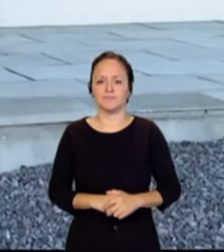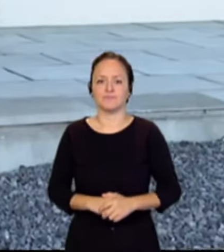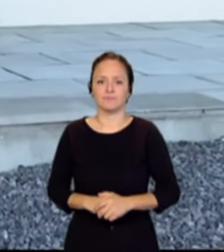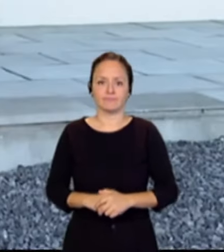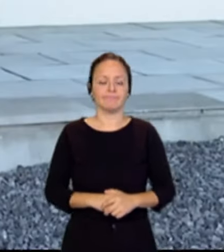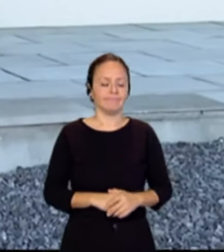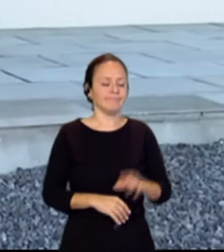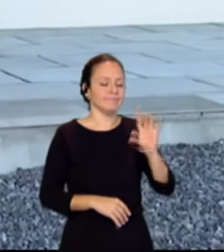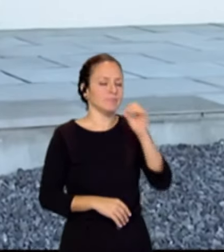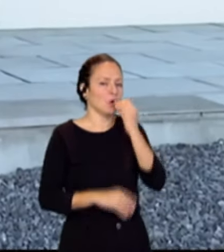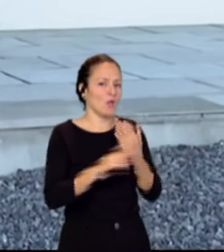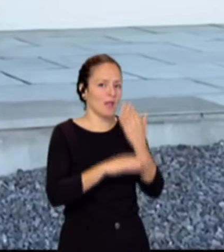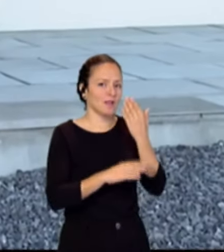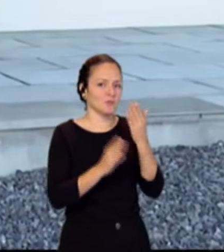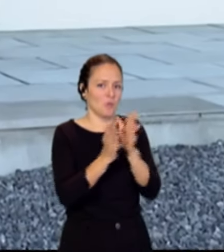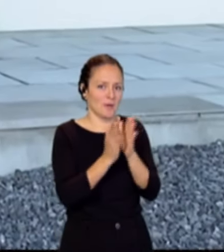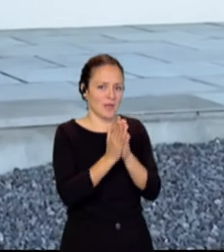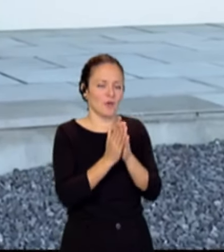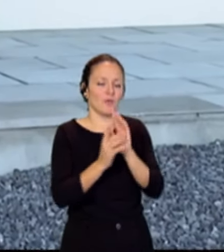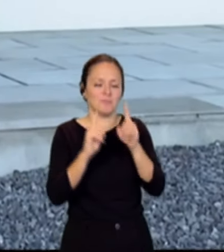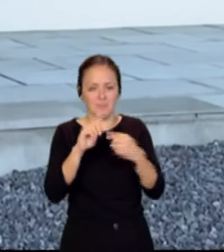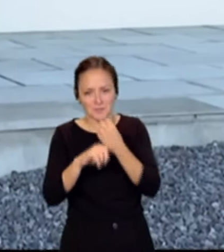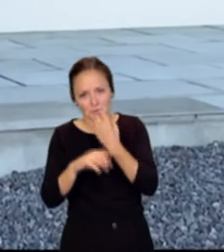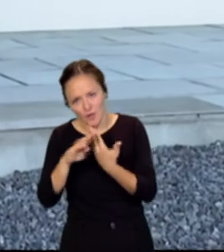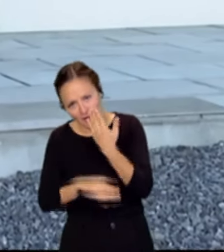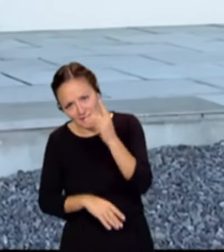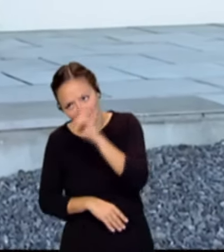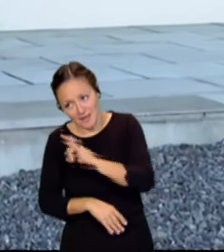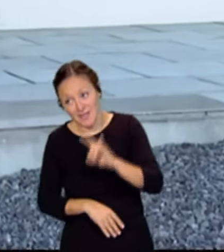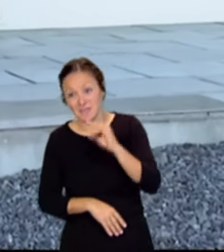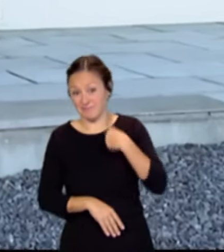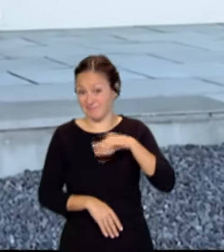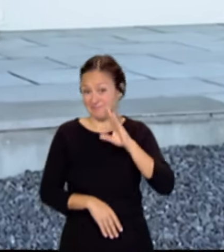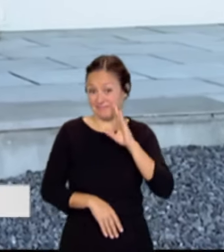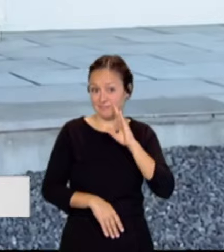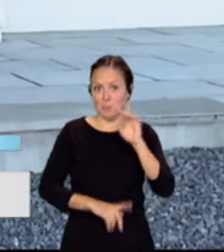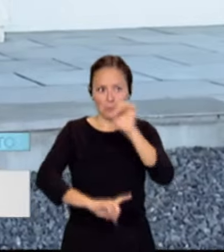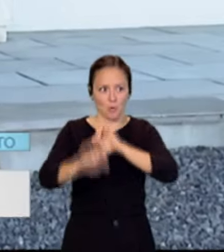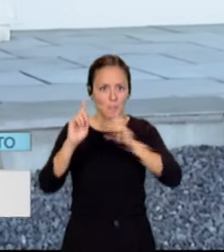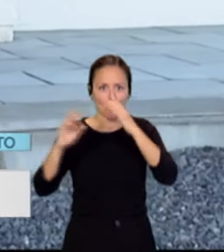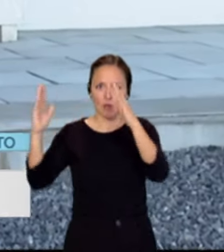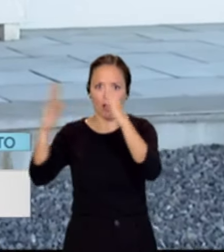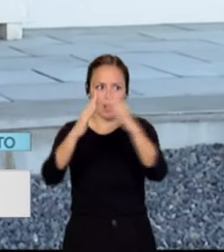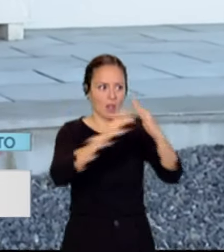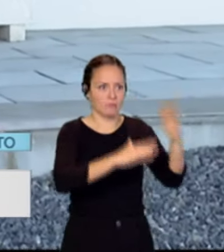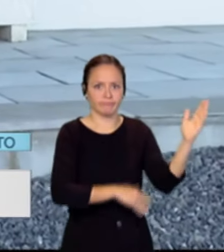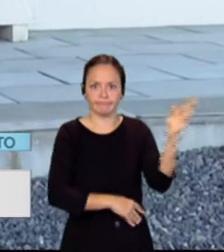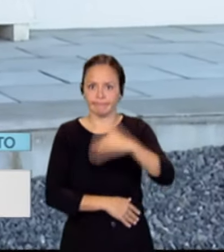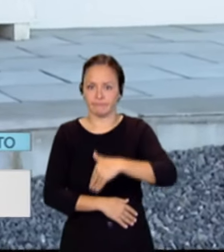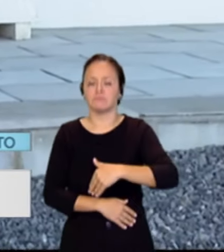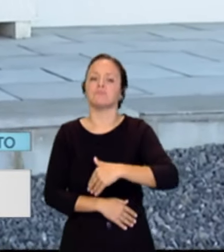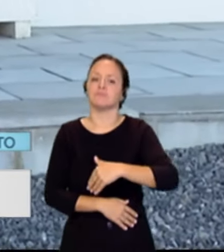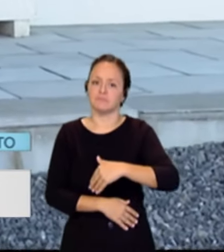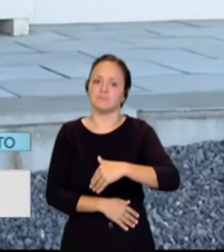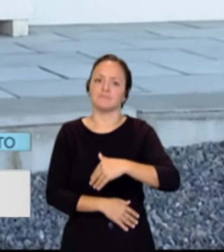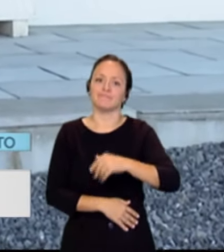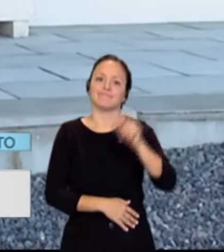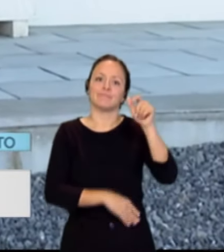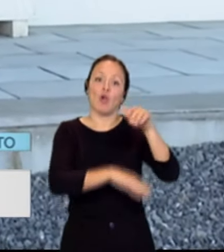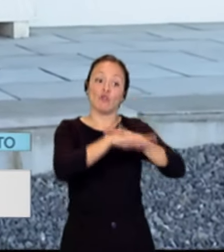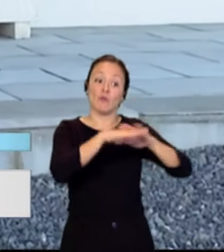sí muy buenos días Antonio Buenos días Canarias como dices ante ese problema ante esa gran falta de viviendas es la idea que plantea el